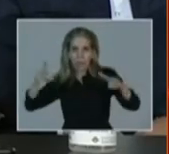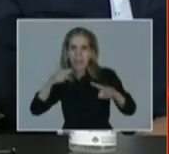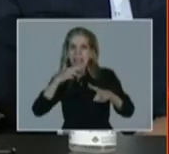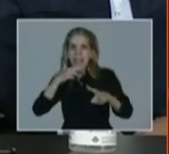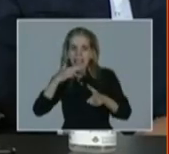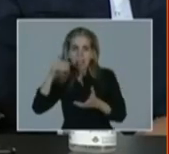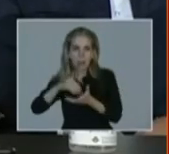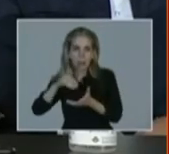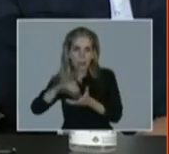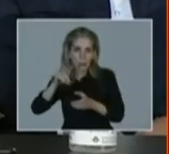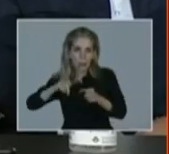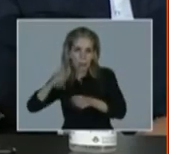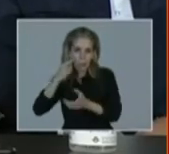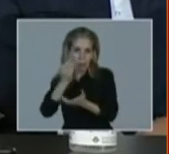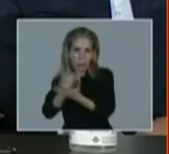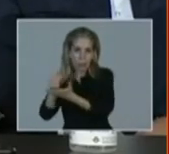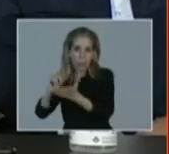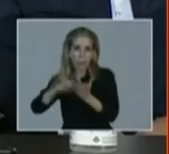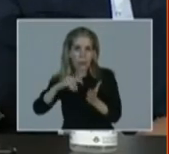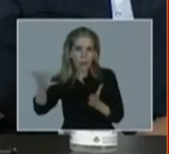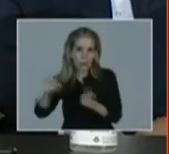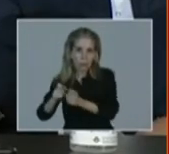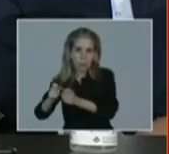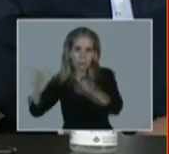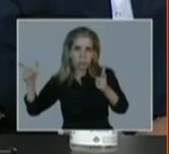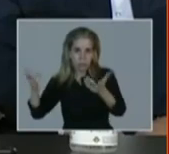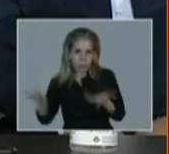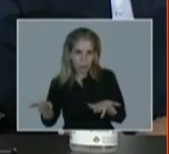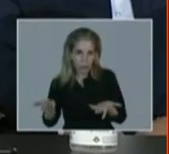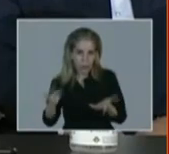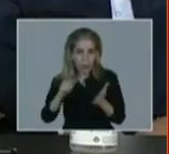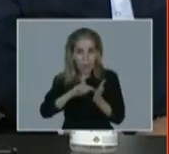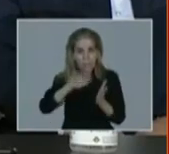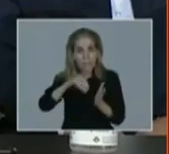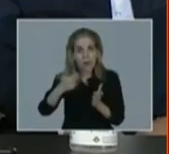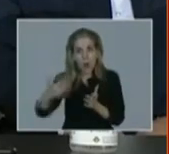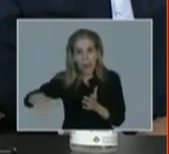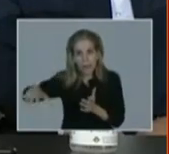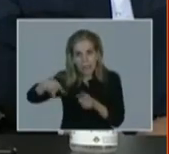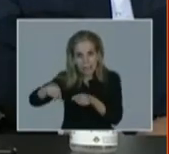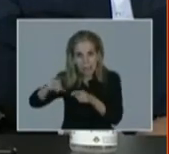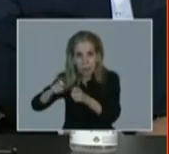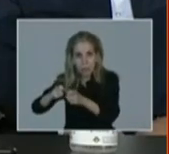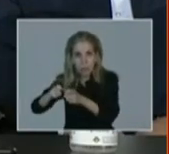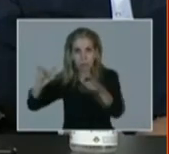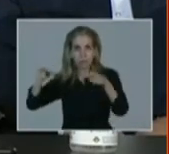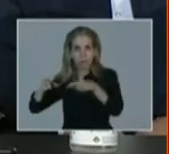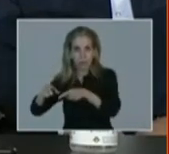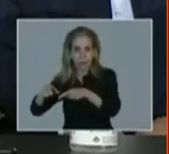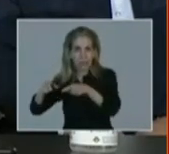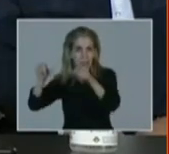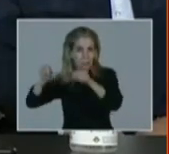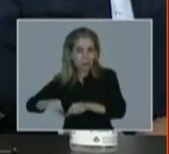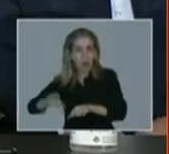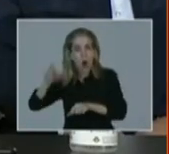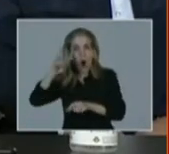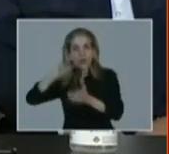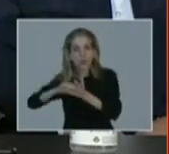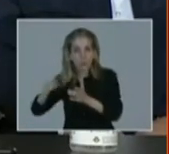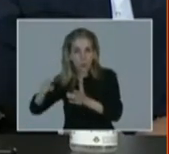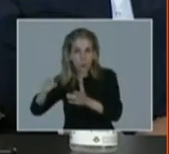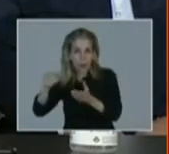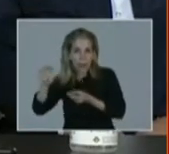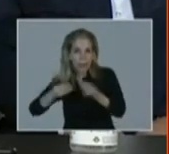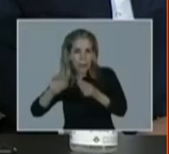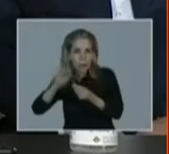encontraba propiedades de las 1.000 que tiene él a donde dormir, y en la capital federal. Entonces, creo que ese es un plano, el de